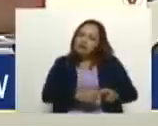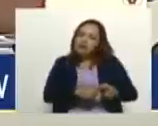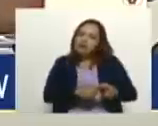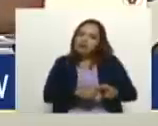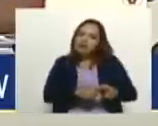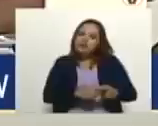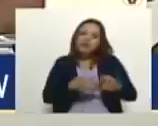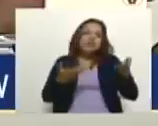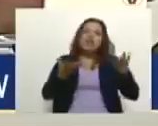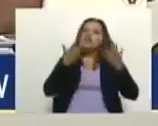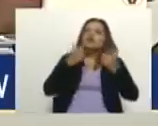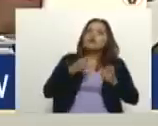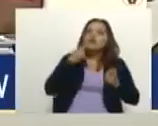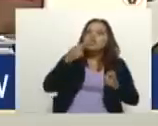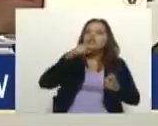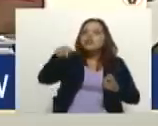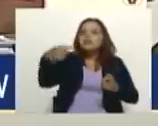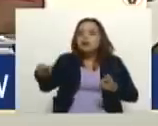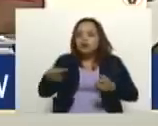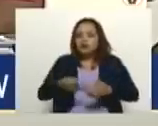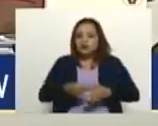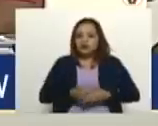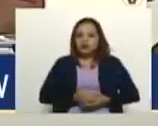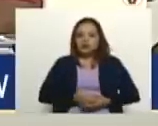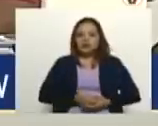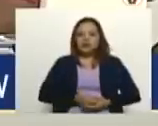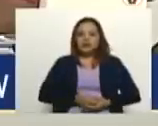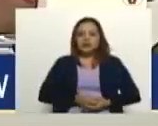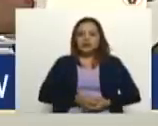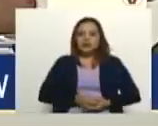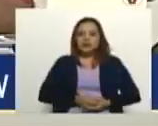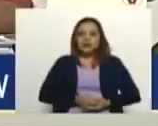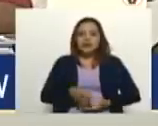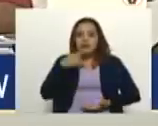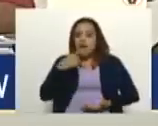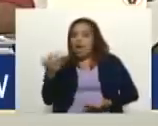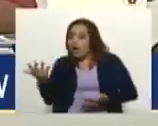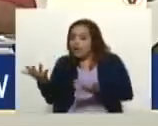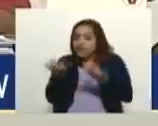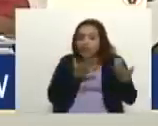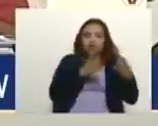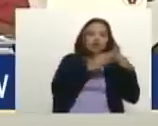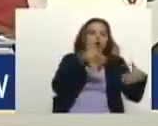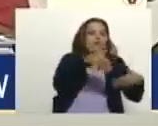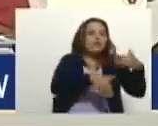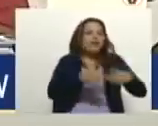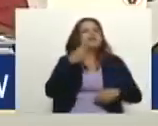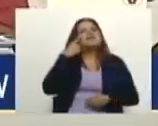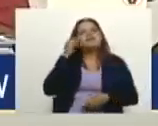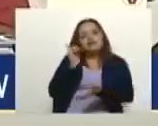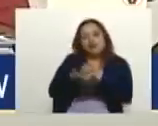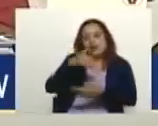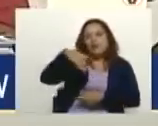¿Qué número van a ofrecer después? ¿Que se vinieron todos a votar nada más? Sí, Luis.